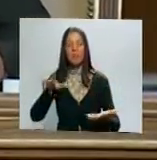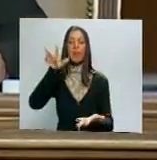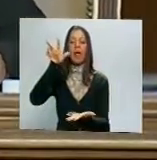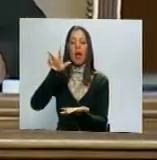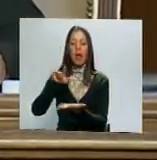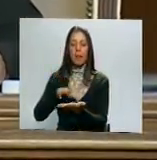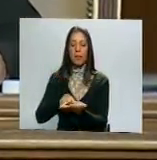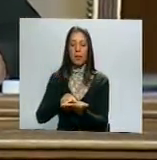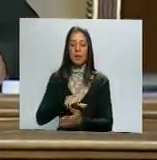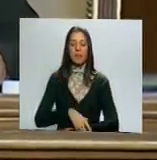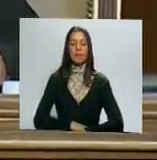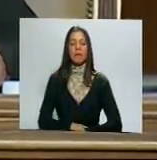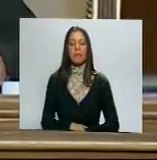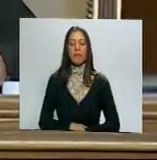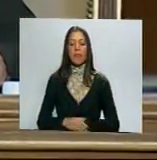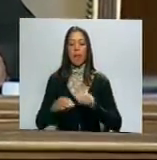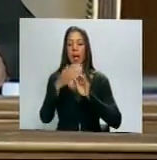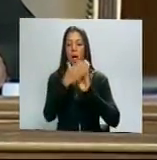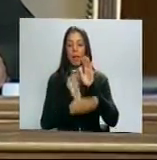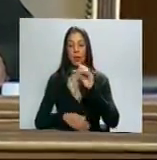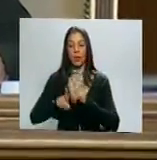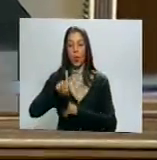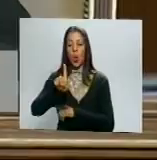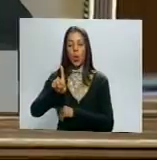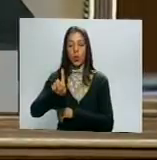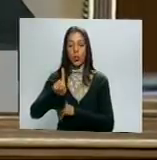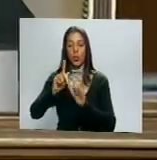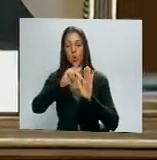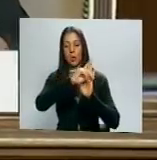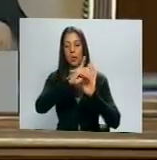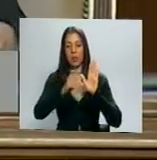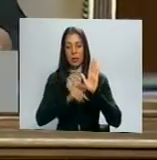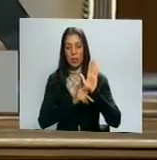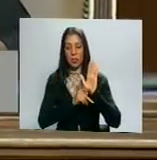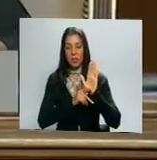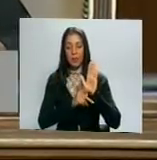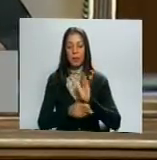Aprobado. Capítulo 1. Disposiciones generales.